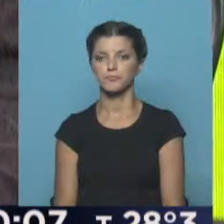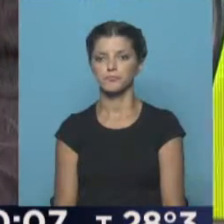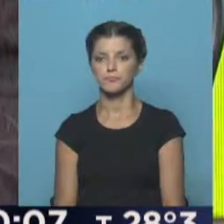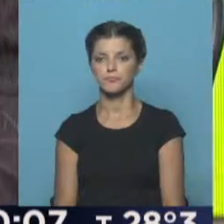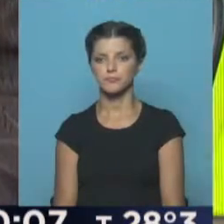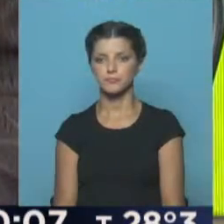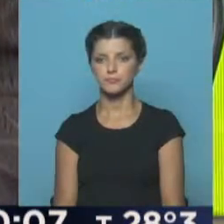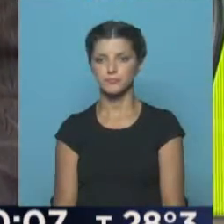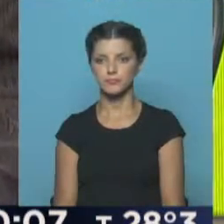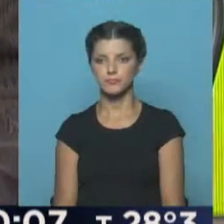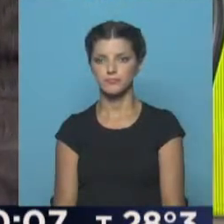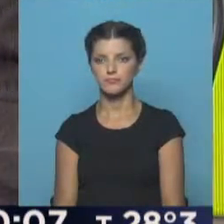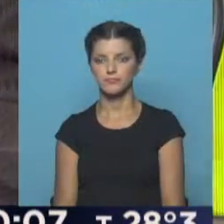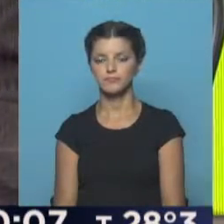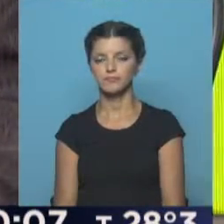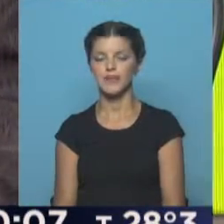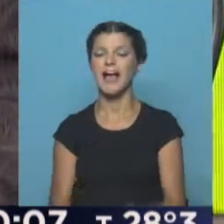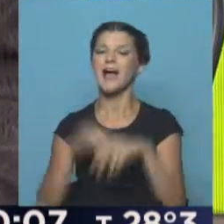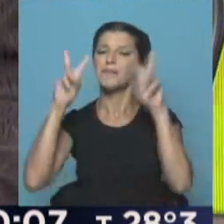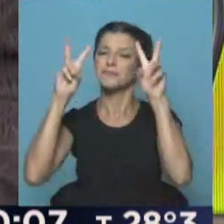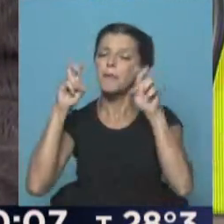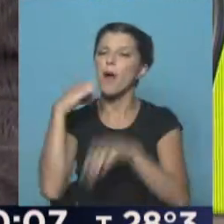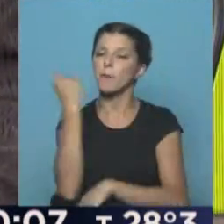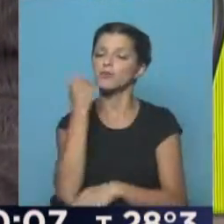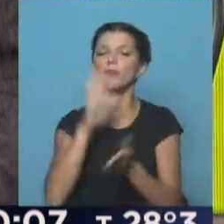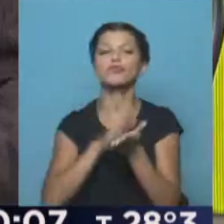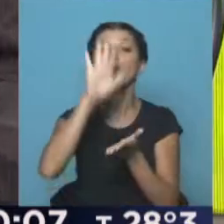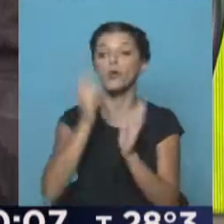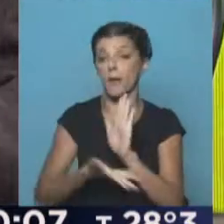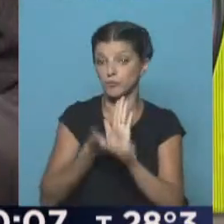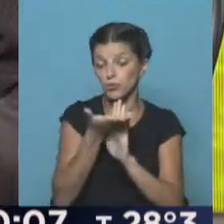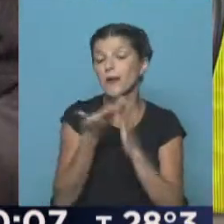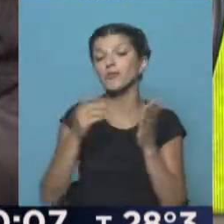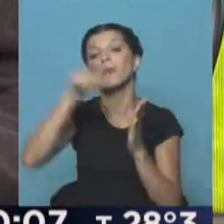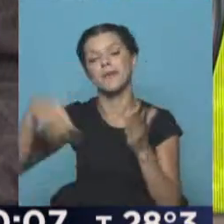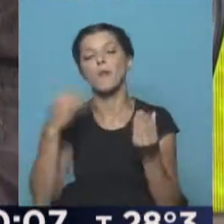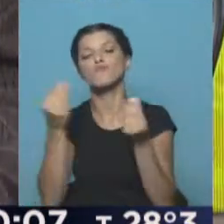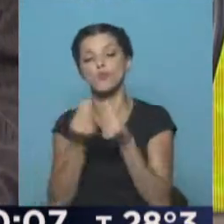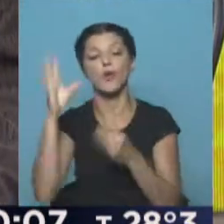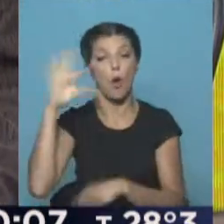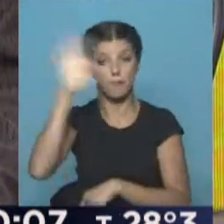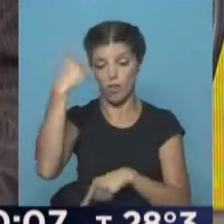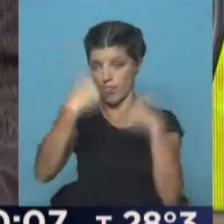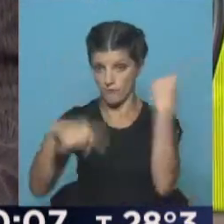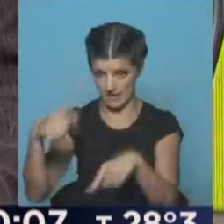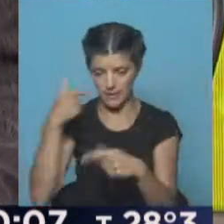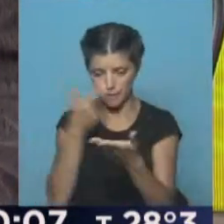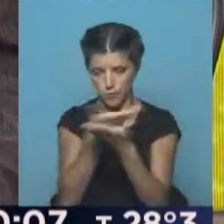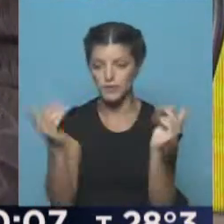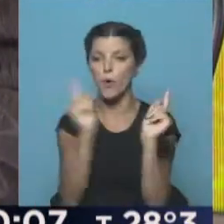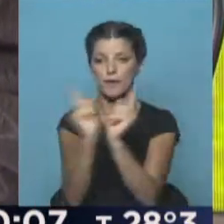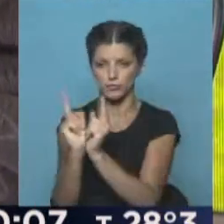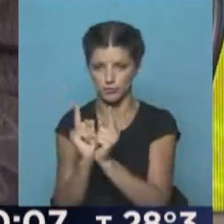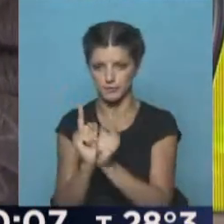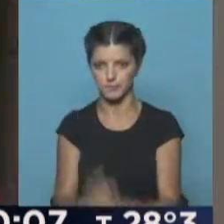y obviamente con un tema tan importante como el aumento en la tarifa eléctrica se generan repercusiones aquí compartimos un resumen y